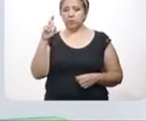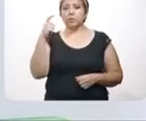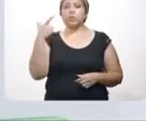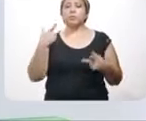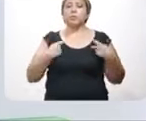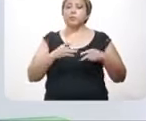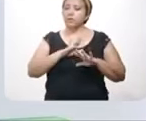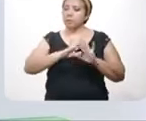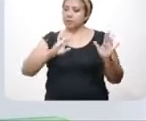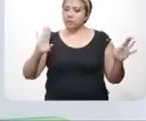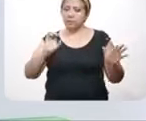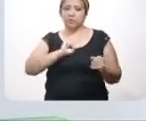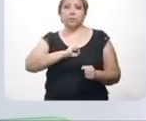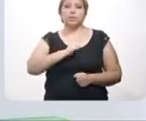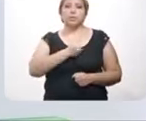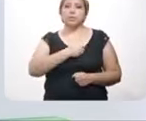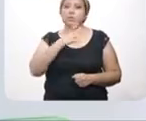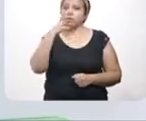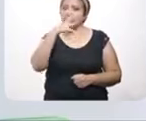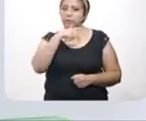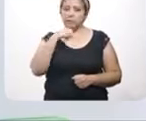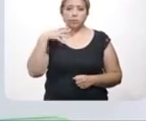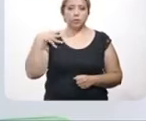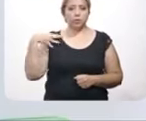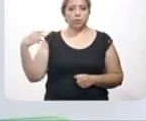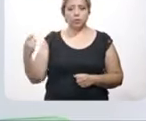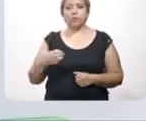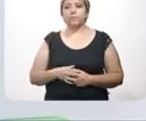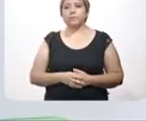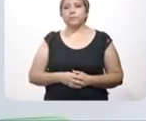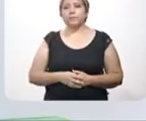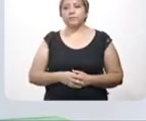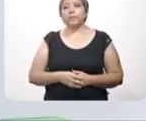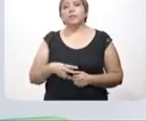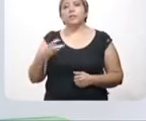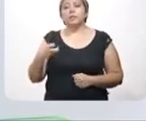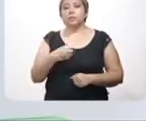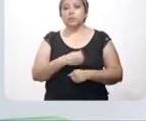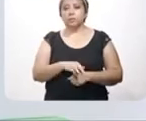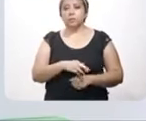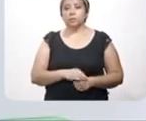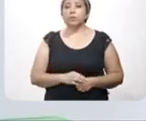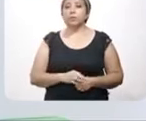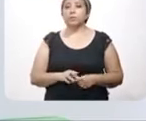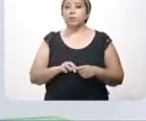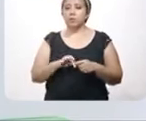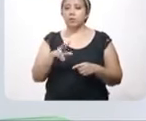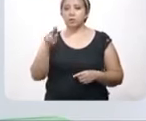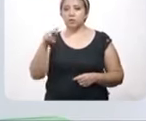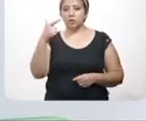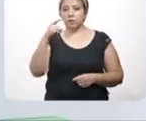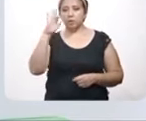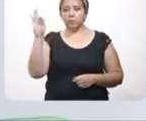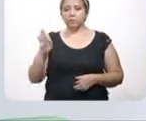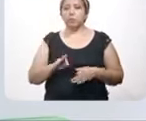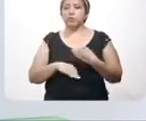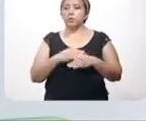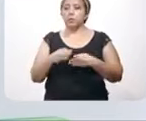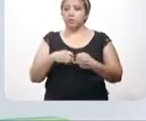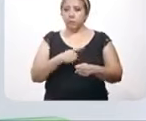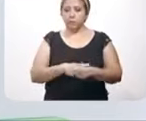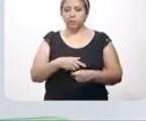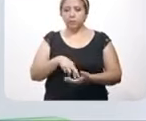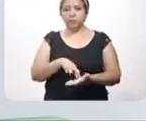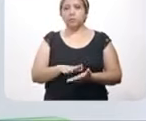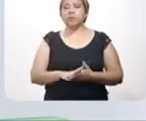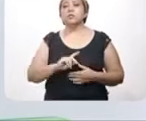28.437 pacientes ya se recuperaron, no presentan síntomas ni pueden contagiar. Esta cifra representa el 87% del total de